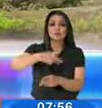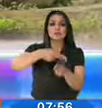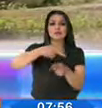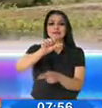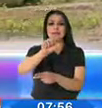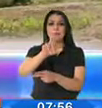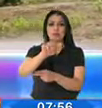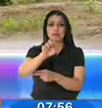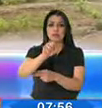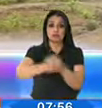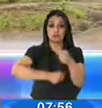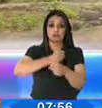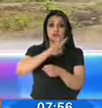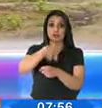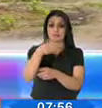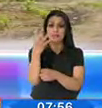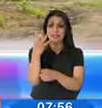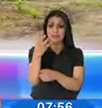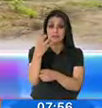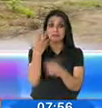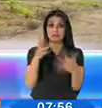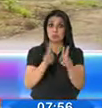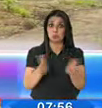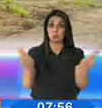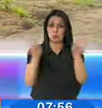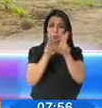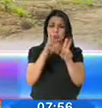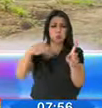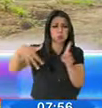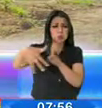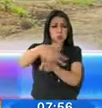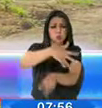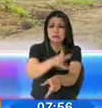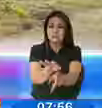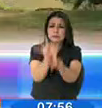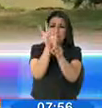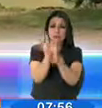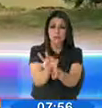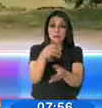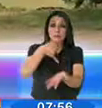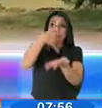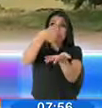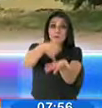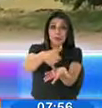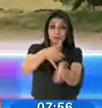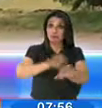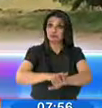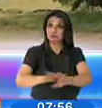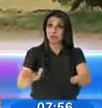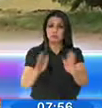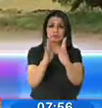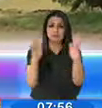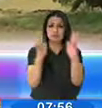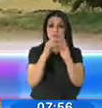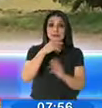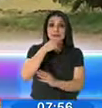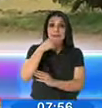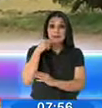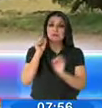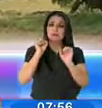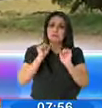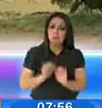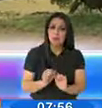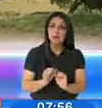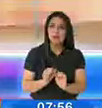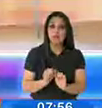fue reconocido por la UNESCO como Reserva Mundial de Biosfera, pero esta distinción no solamente se queda allí. El bosque seco brinda la posibilidad